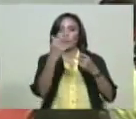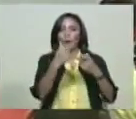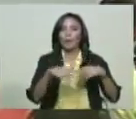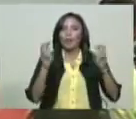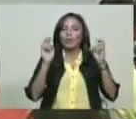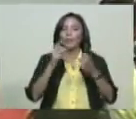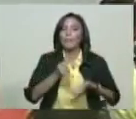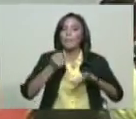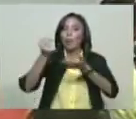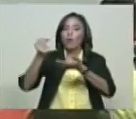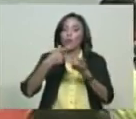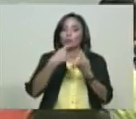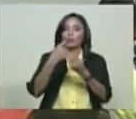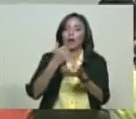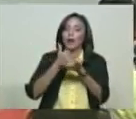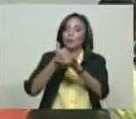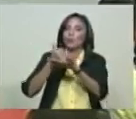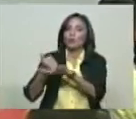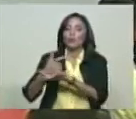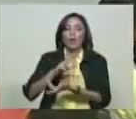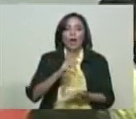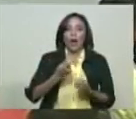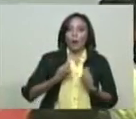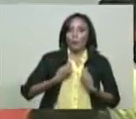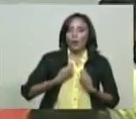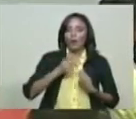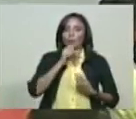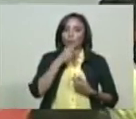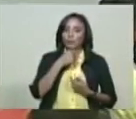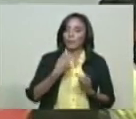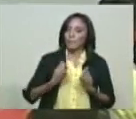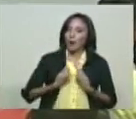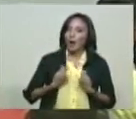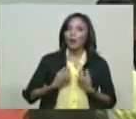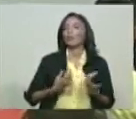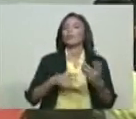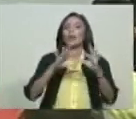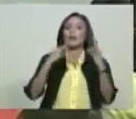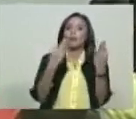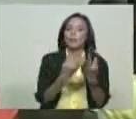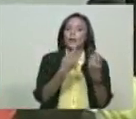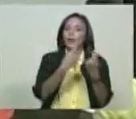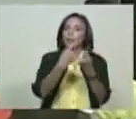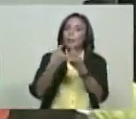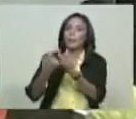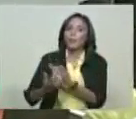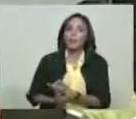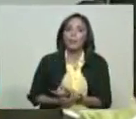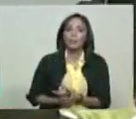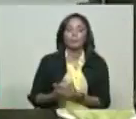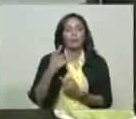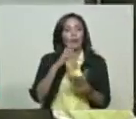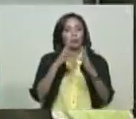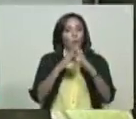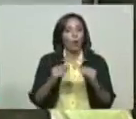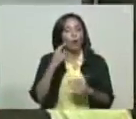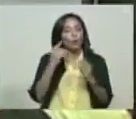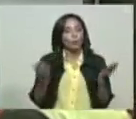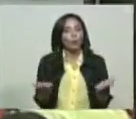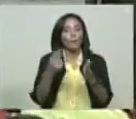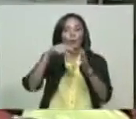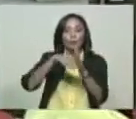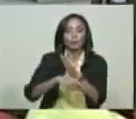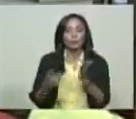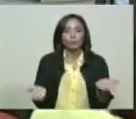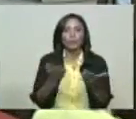los bonos en las pensiones en lugares de la patria al contrario profundizando los